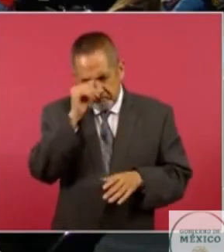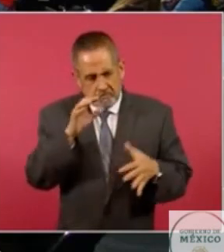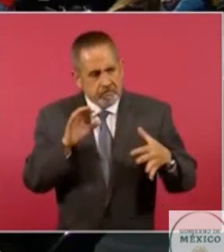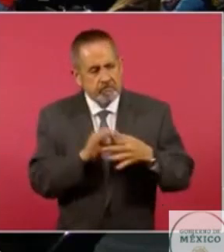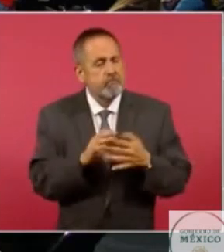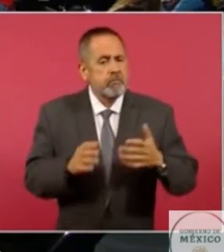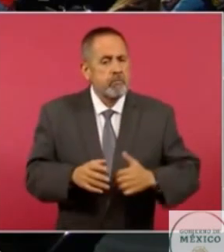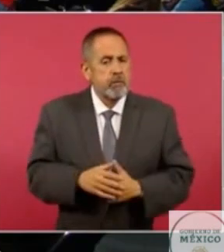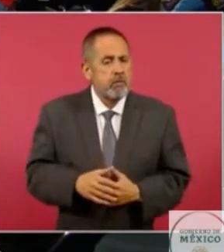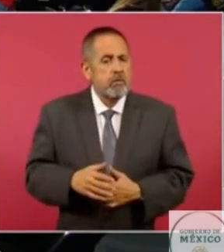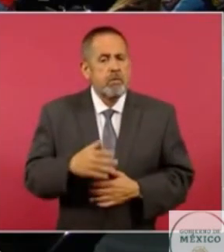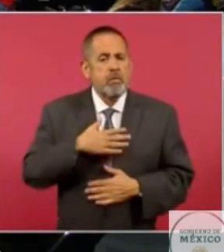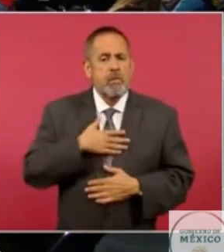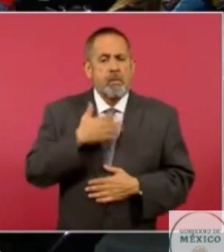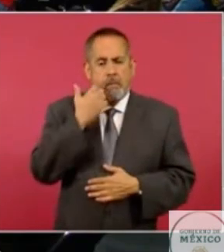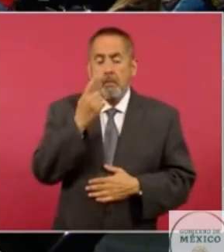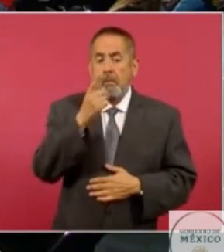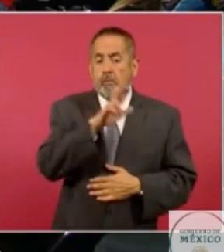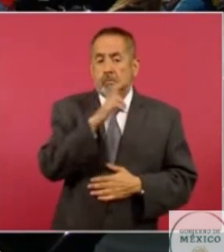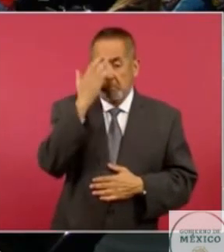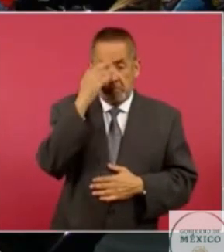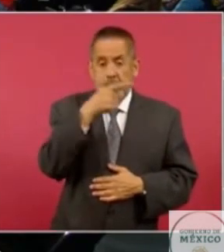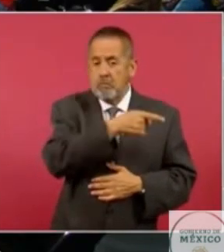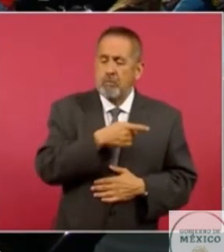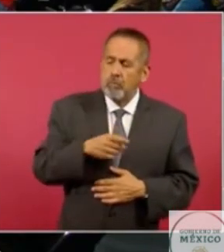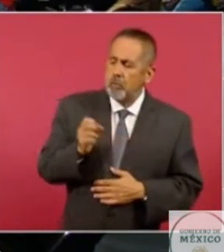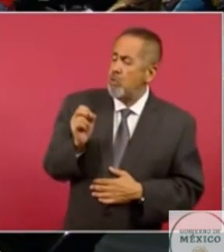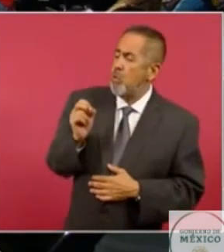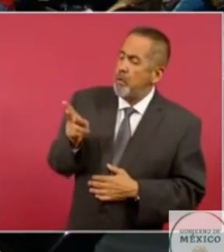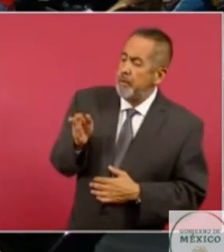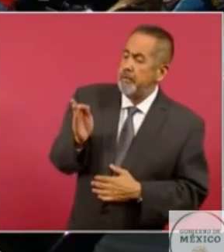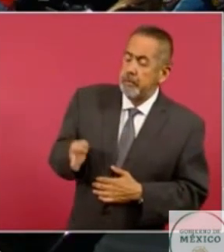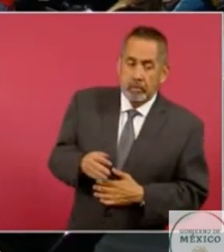y yo quiero reconocer que aceptaron